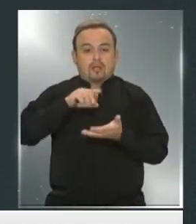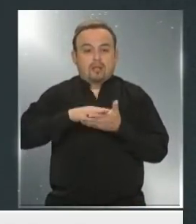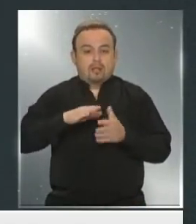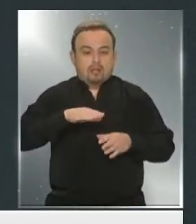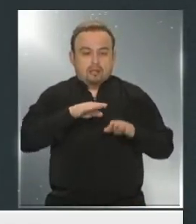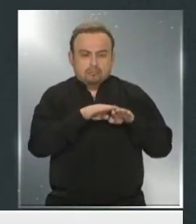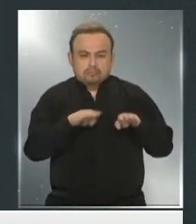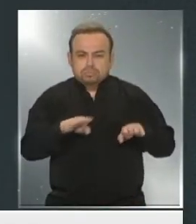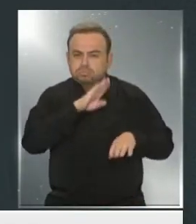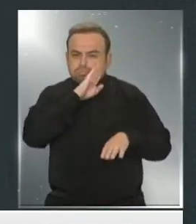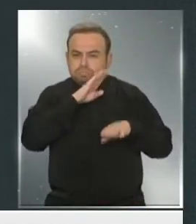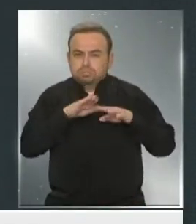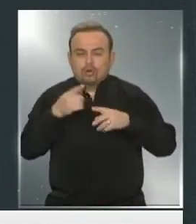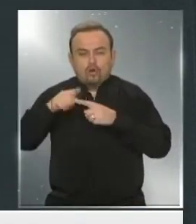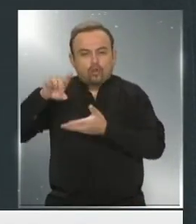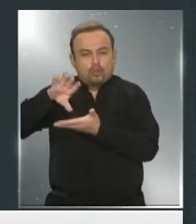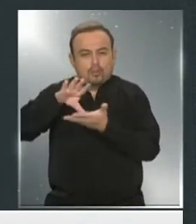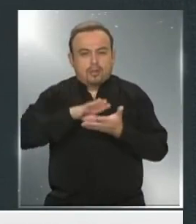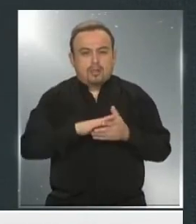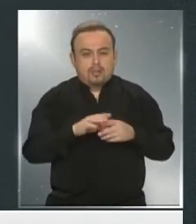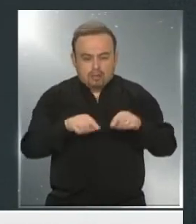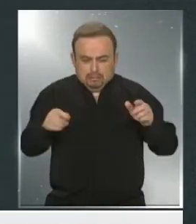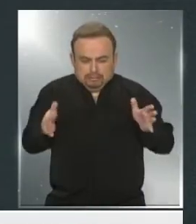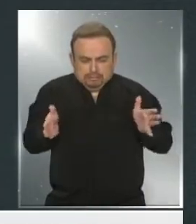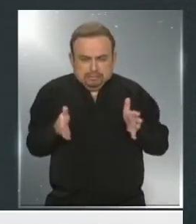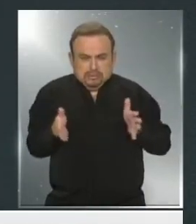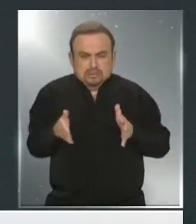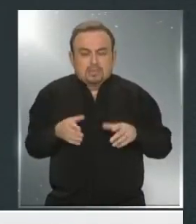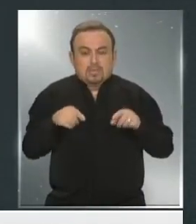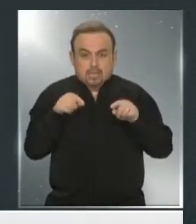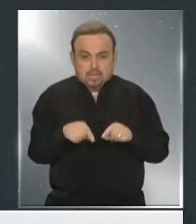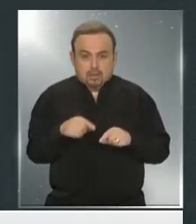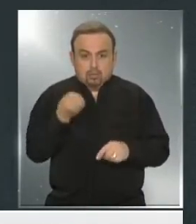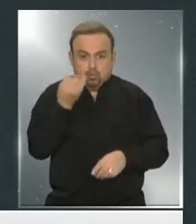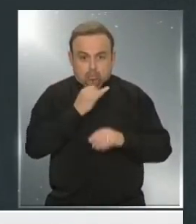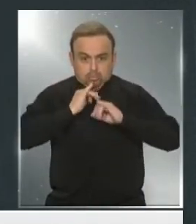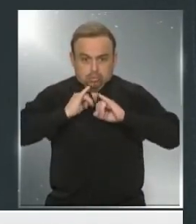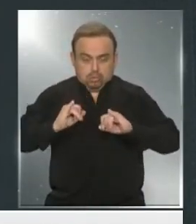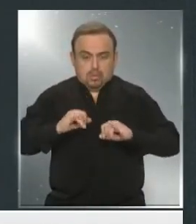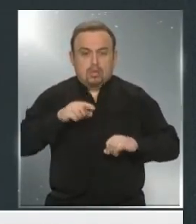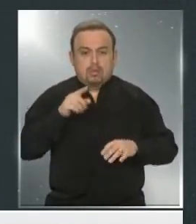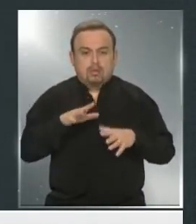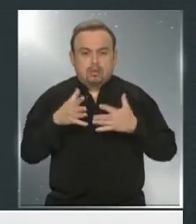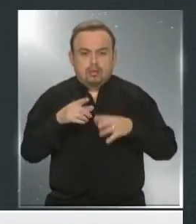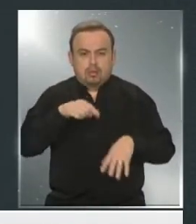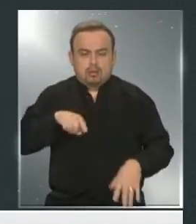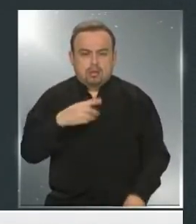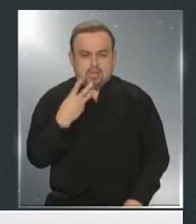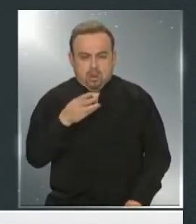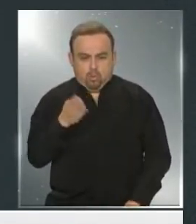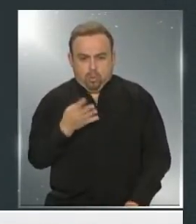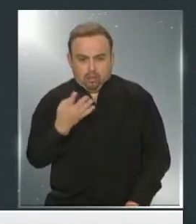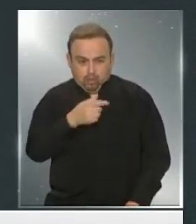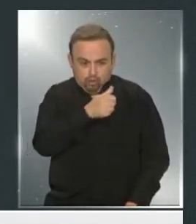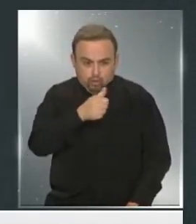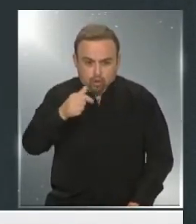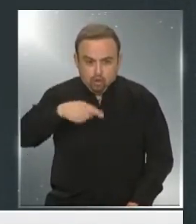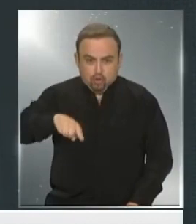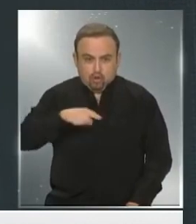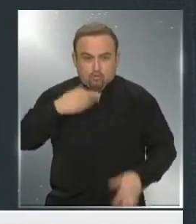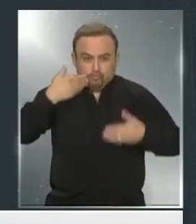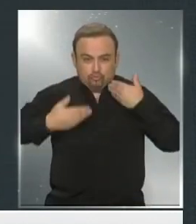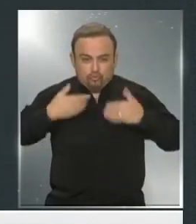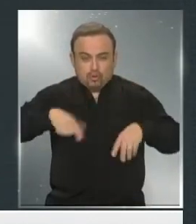estrechos con hasta 20 personas por habitaciones según cifras oficiales al menos tres cuartos de todos los casos de